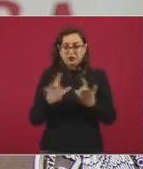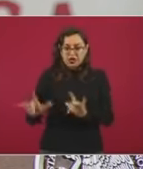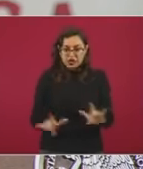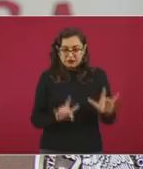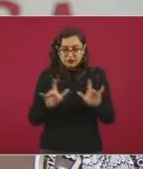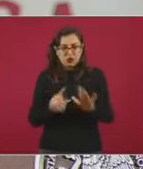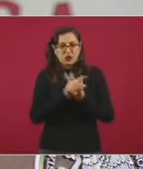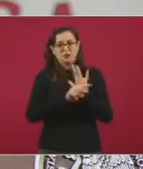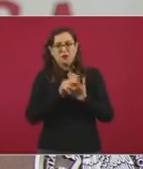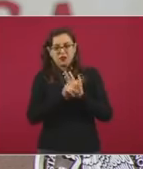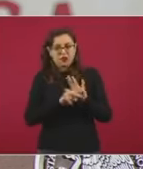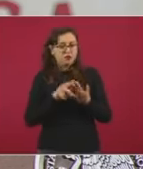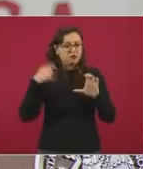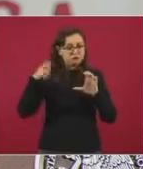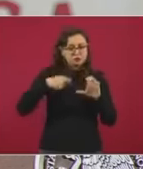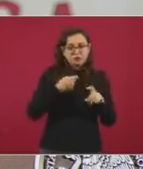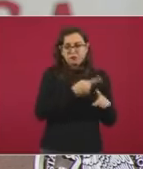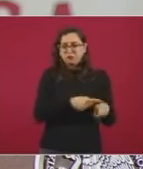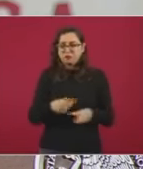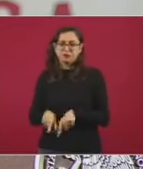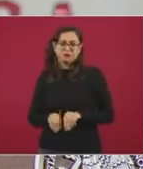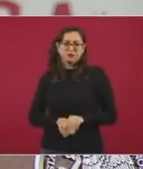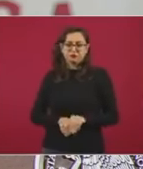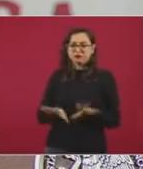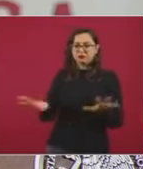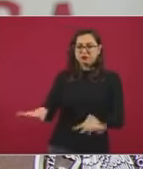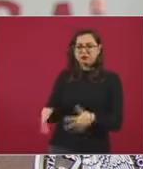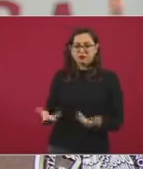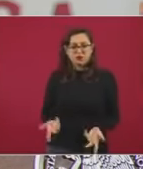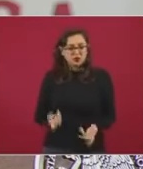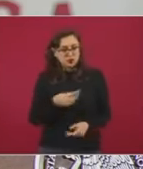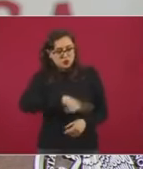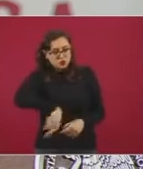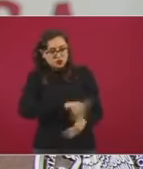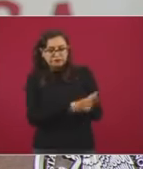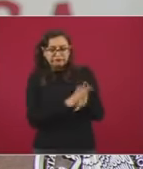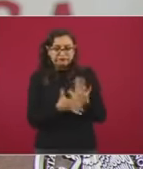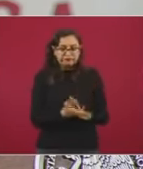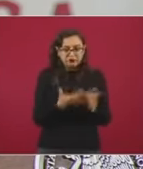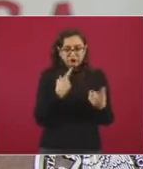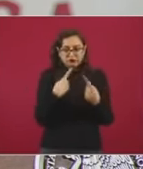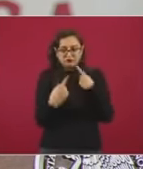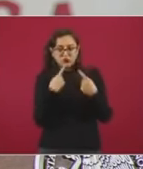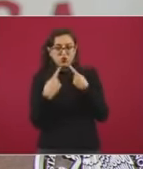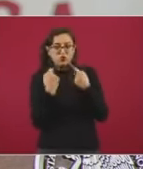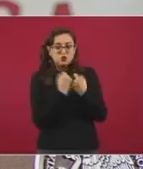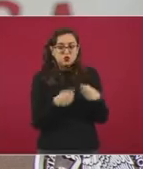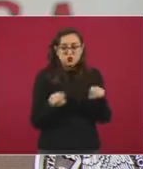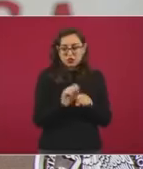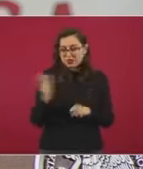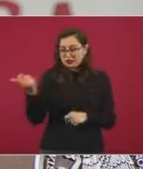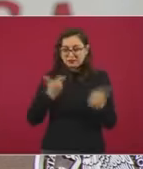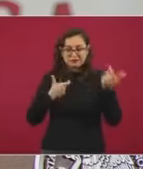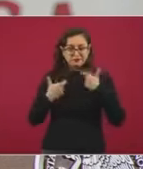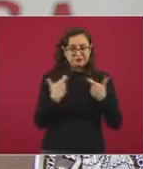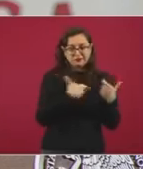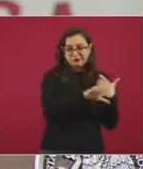difundido, se podía exhibir que se estaban poniendo de acuerdo en una suerte de pacto de no agresión para repartirse